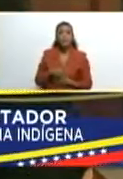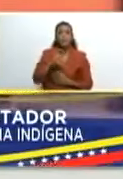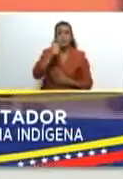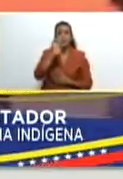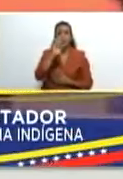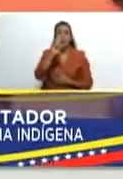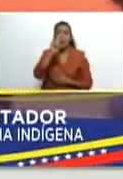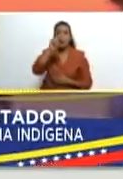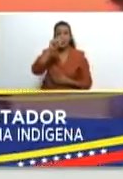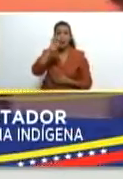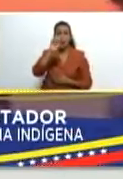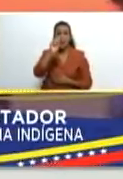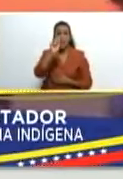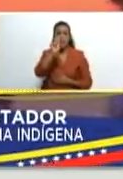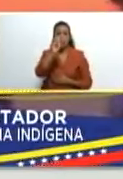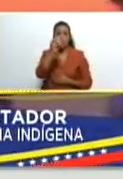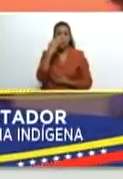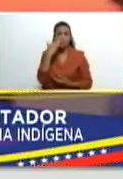presente,